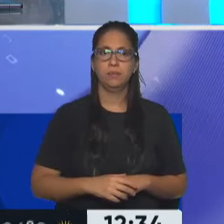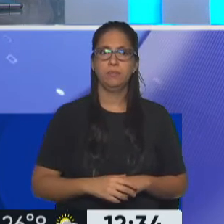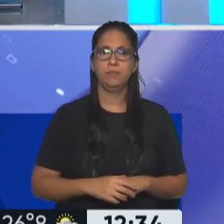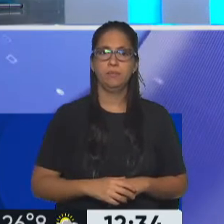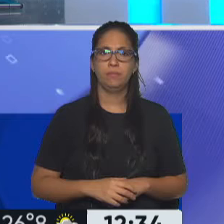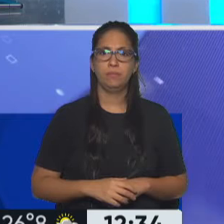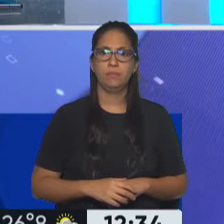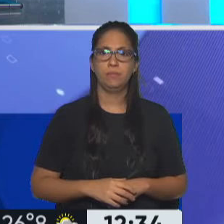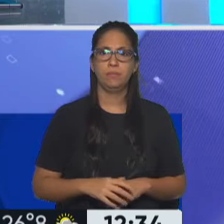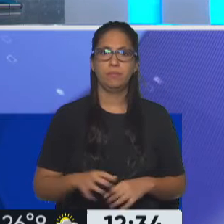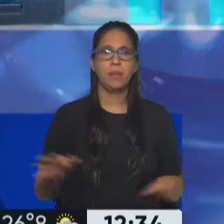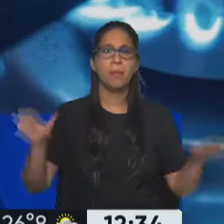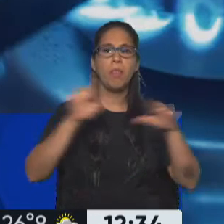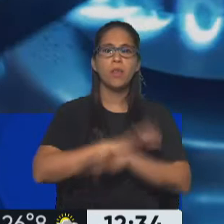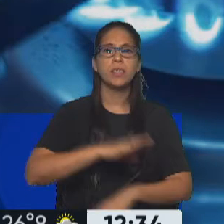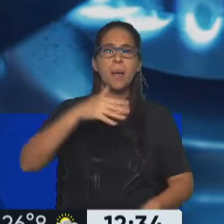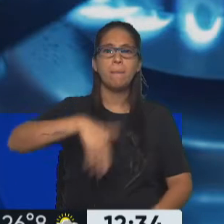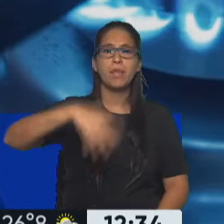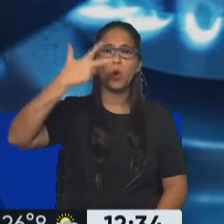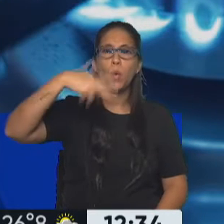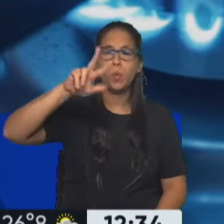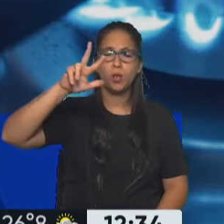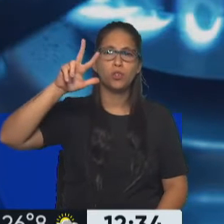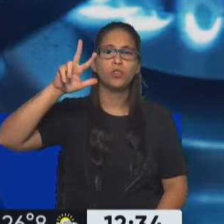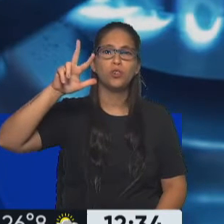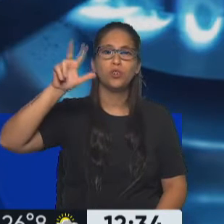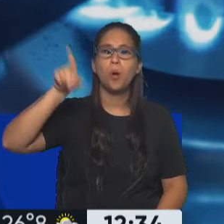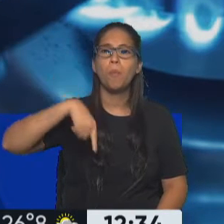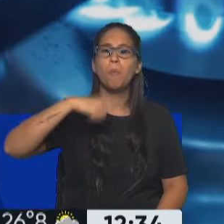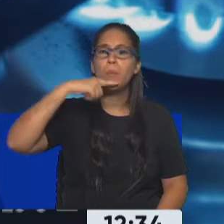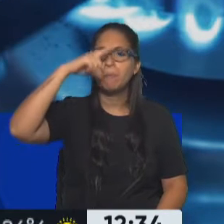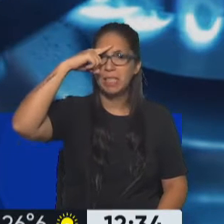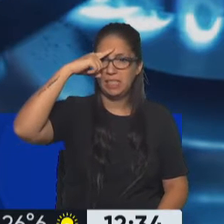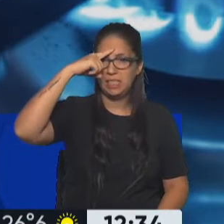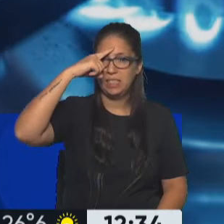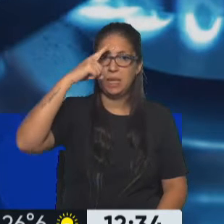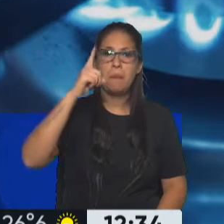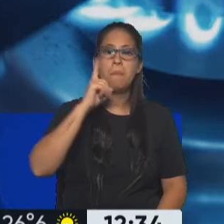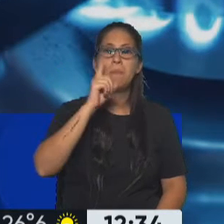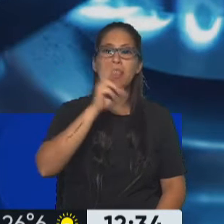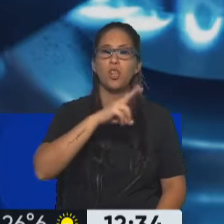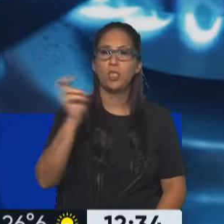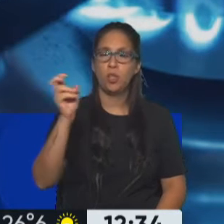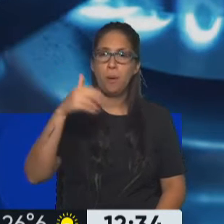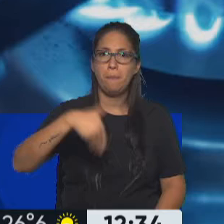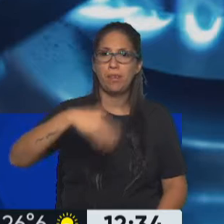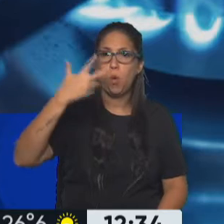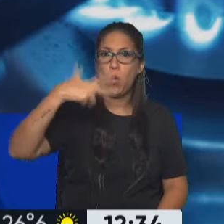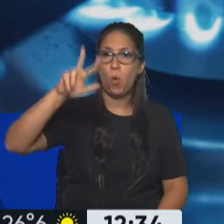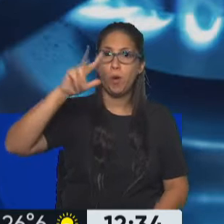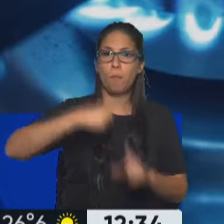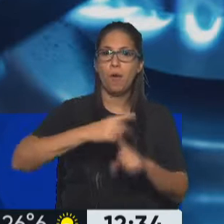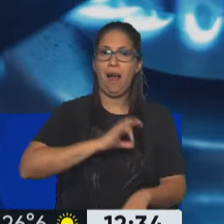eso. Perdón, metros cúbicos por mes, o sea, 1.200 metros cúbicos por año. Sí. Esa es la